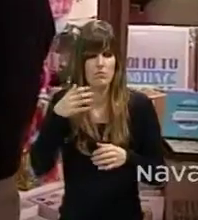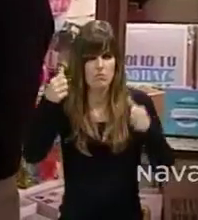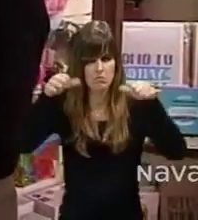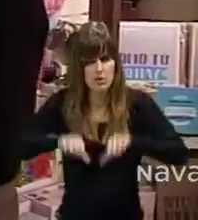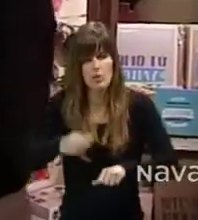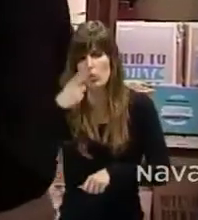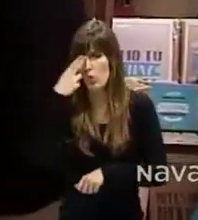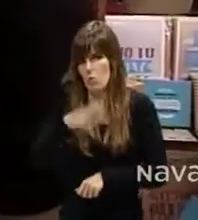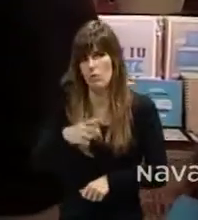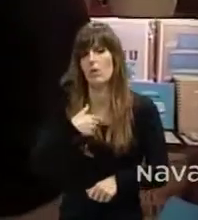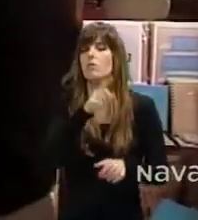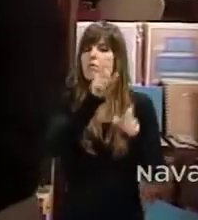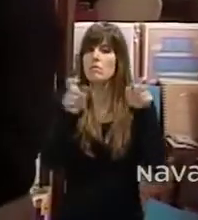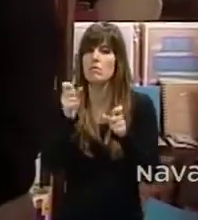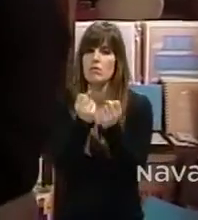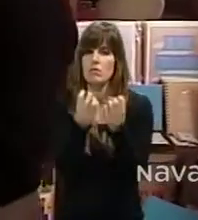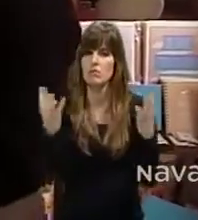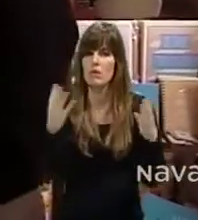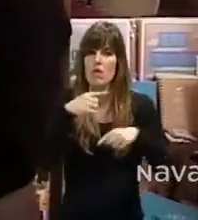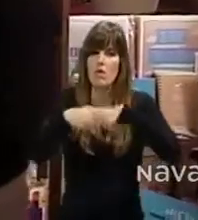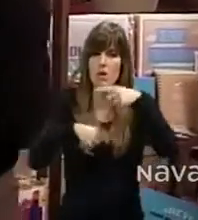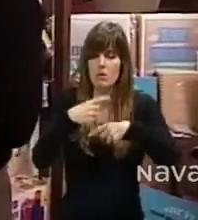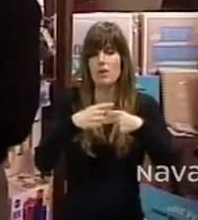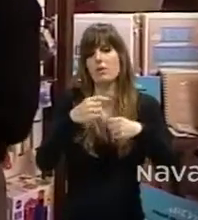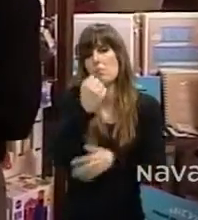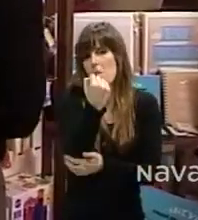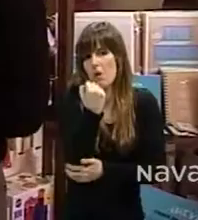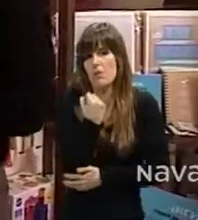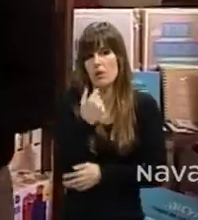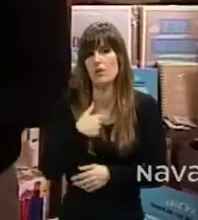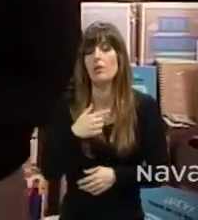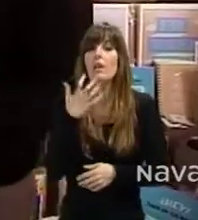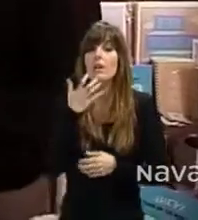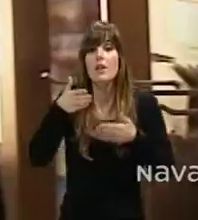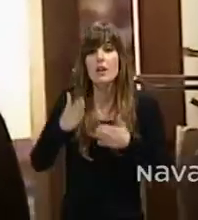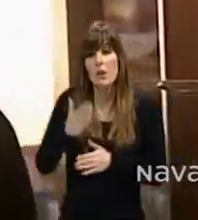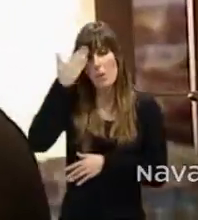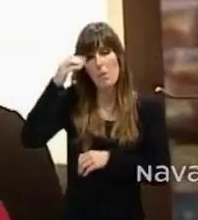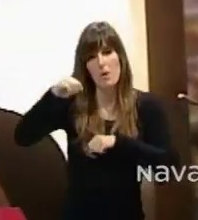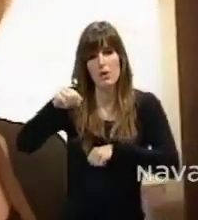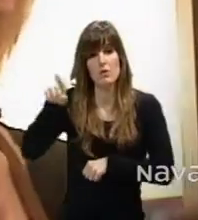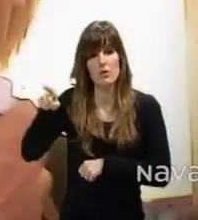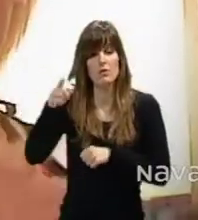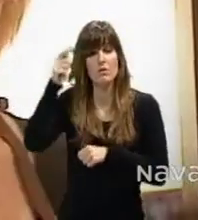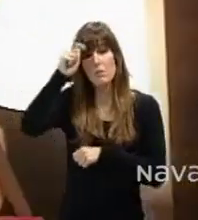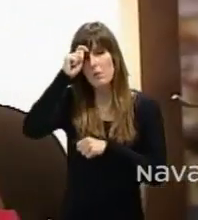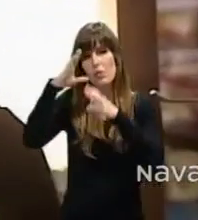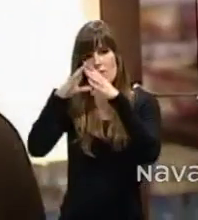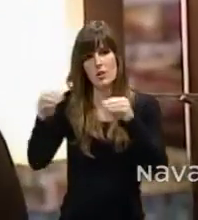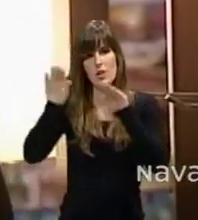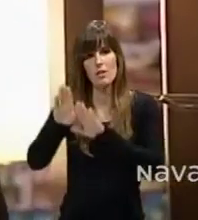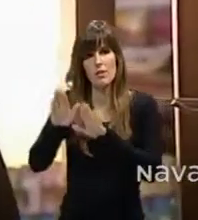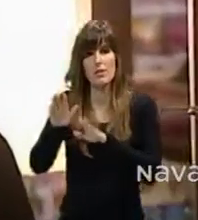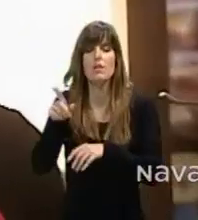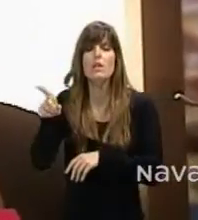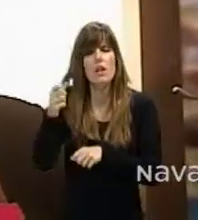Y, bueno, me apoyan, me apoyan y, bueno, pues trabajan conmigo y me ayudan en lo que pueden. Yo tengo a mi hijo mayor, de hecho, que está aquí en la universidad, que lo tengo aquí